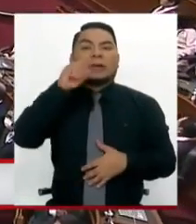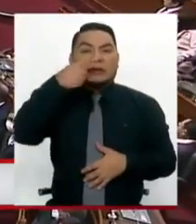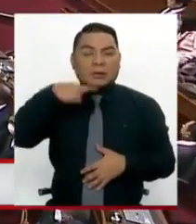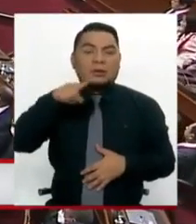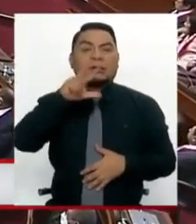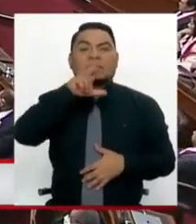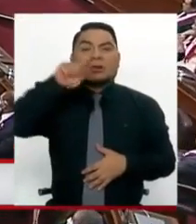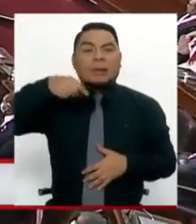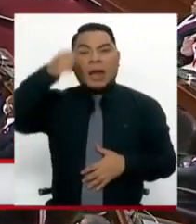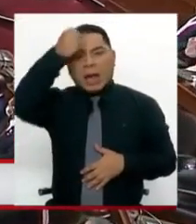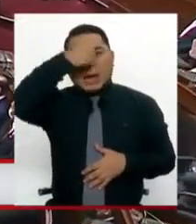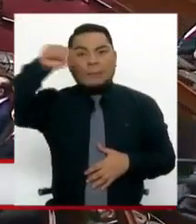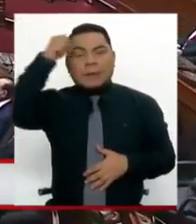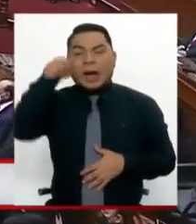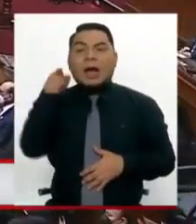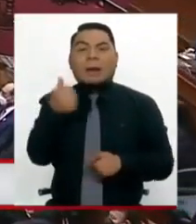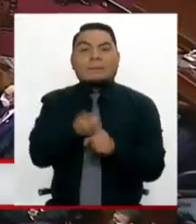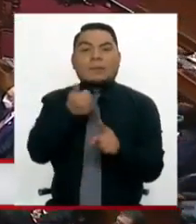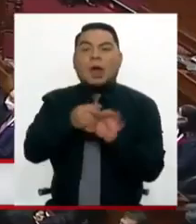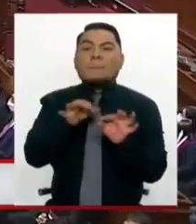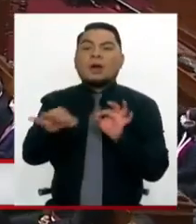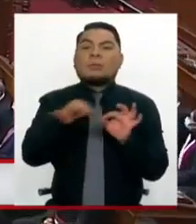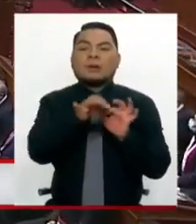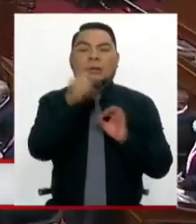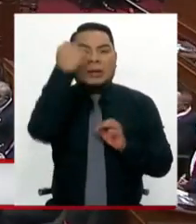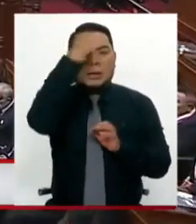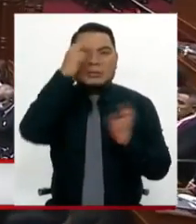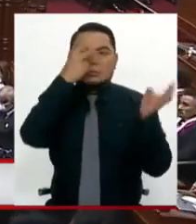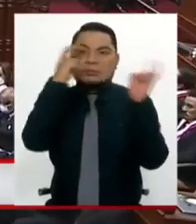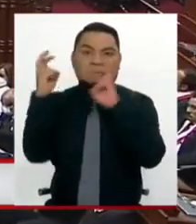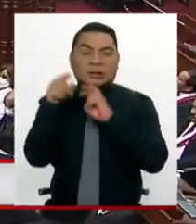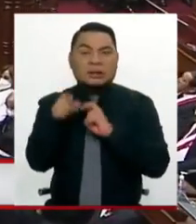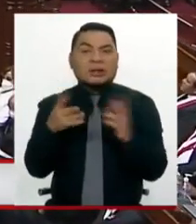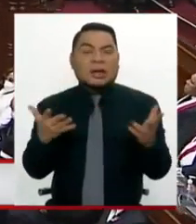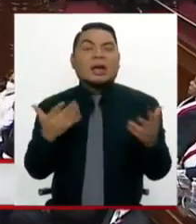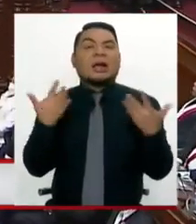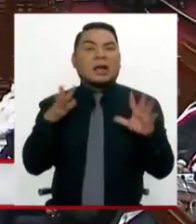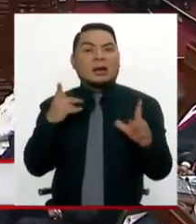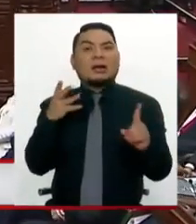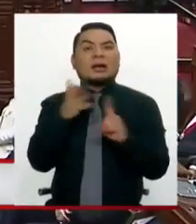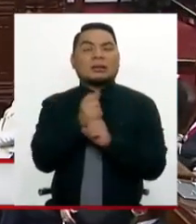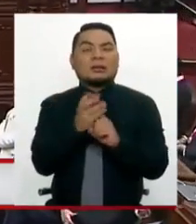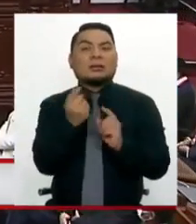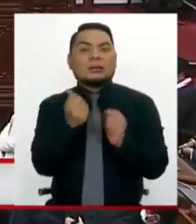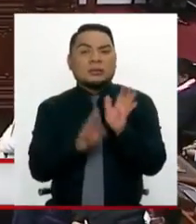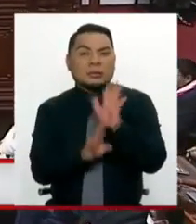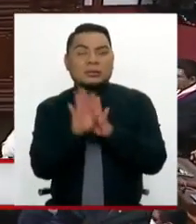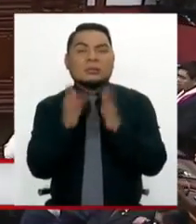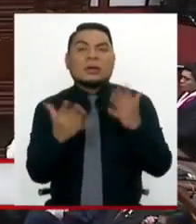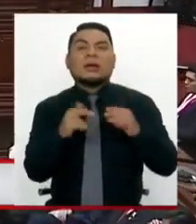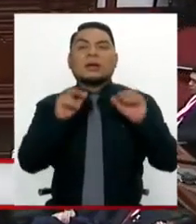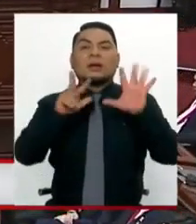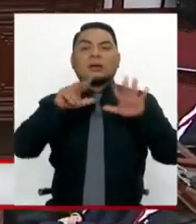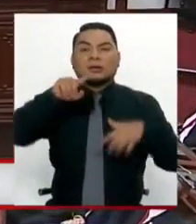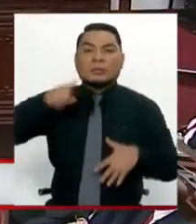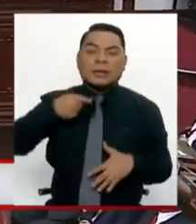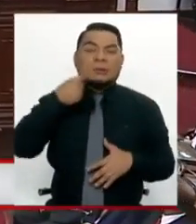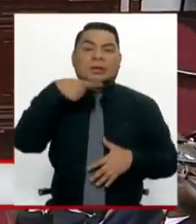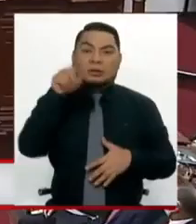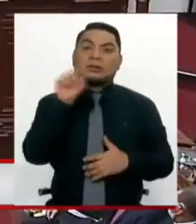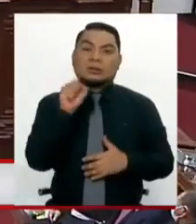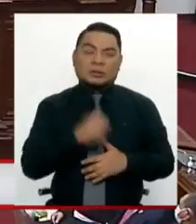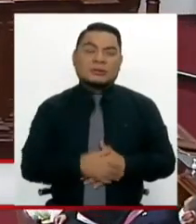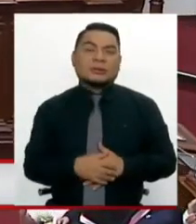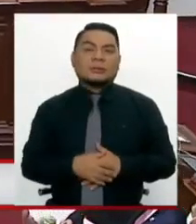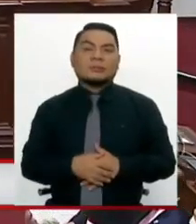20.300.000 viajes hacia el interior de nuestras regiones, logrando un movimiento económico superior a los